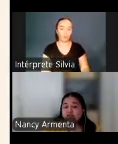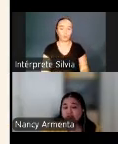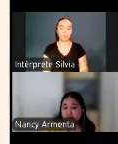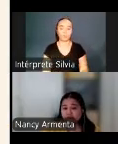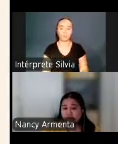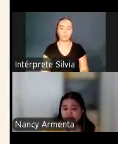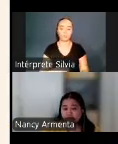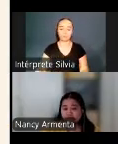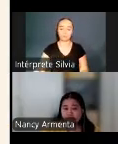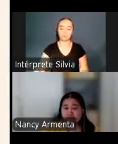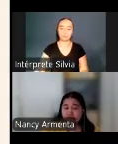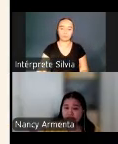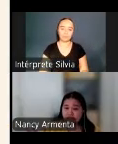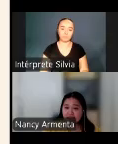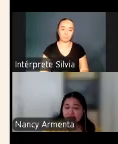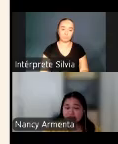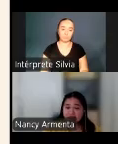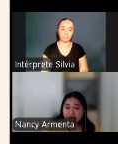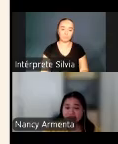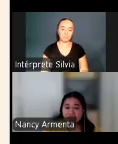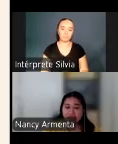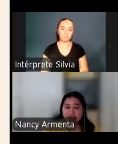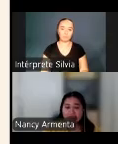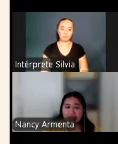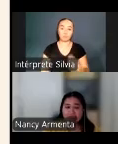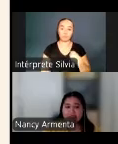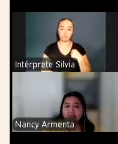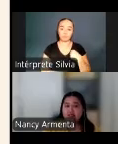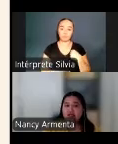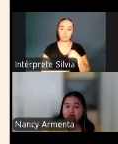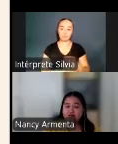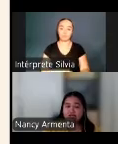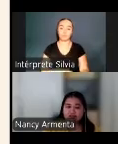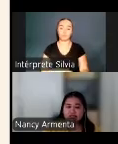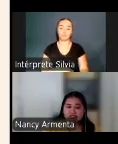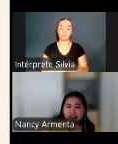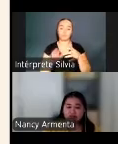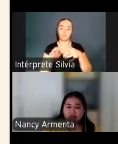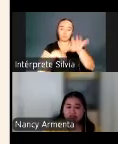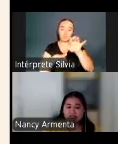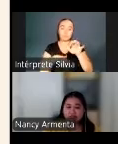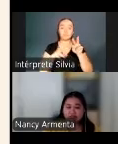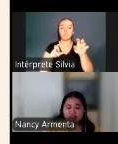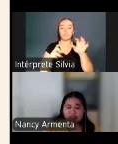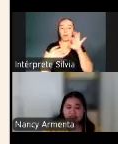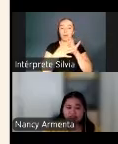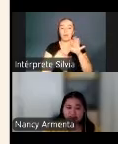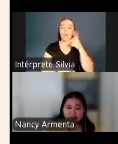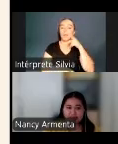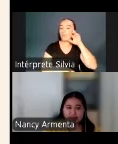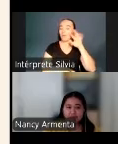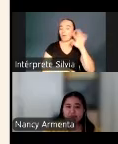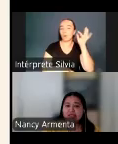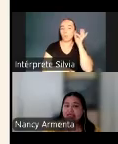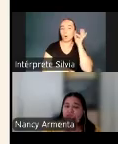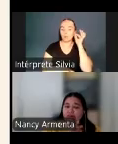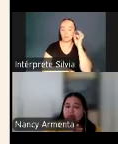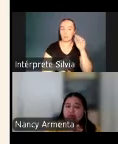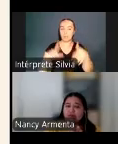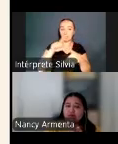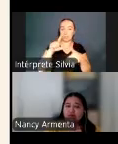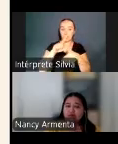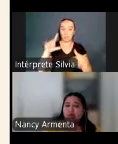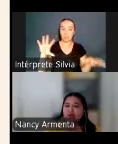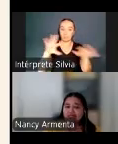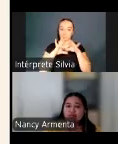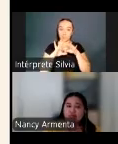Estas son las publicaciones que ya tenemos de esta primera fase relacionada con la experiencia de las mujeres que provienen de Latinoamérica. El primero